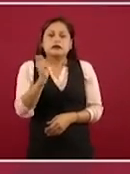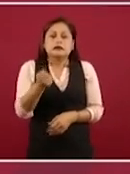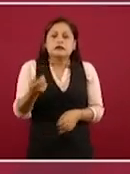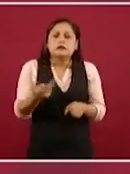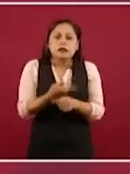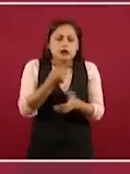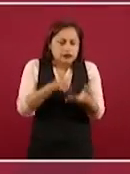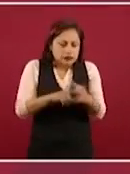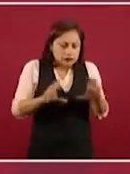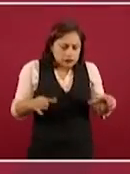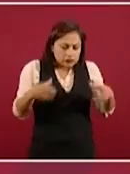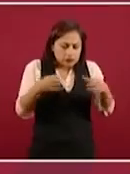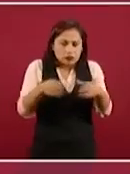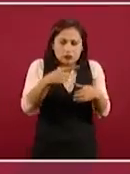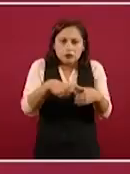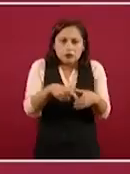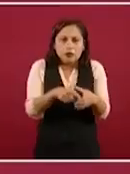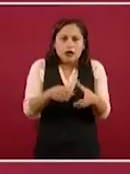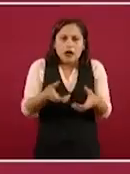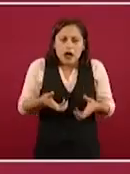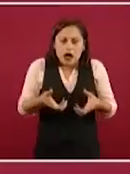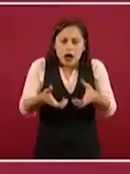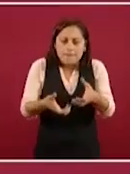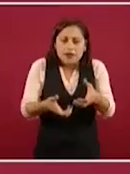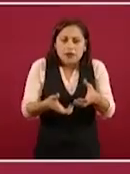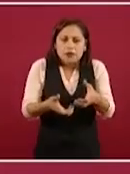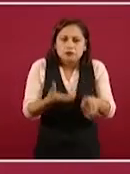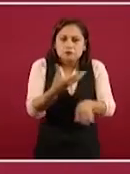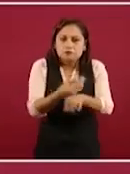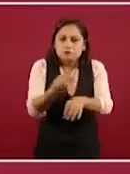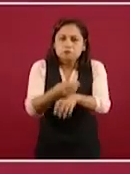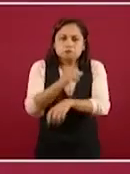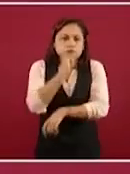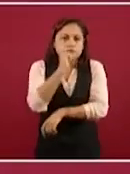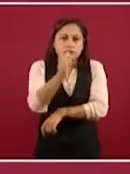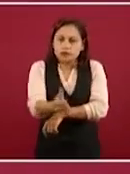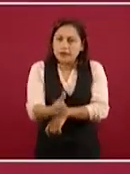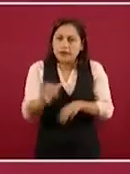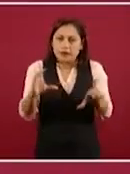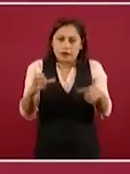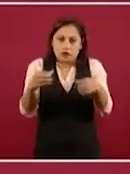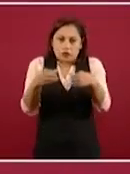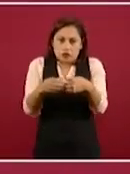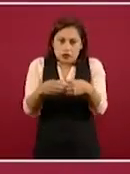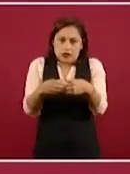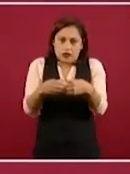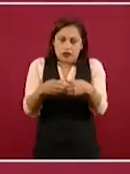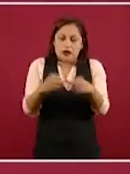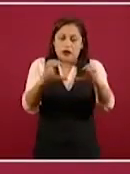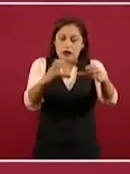pavimentado a su cabecera municipal ni a sus comunidades.